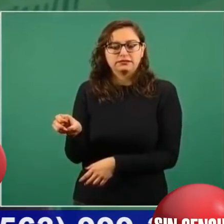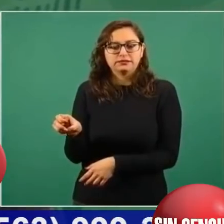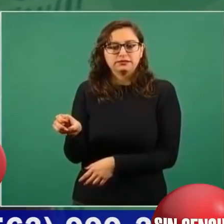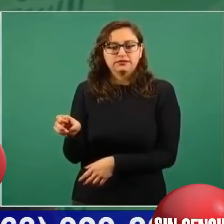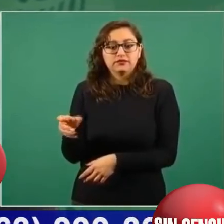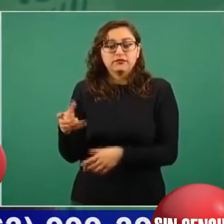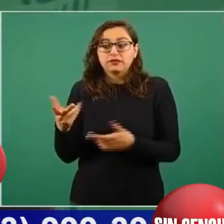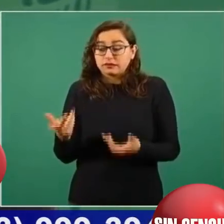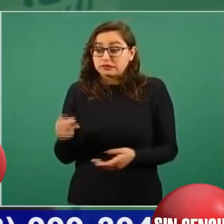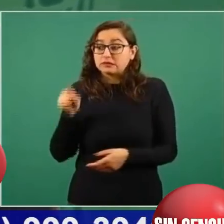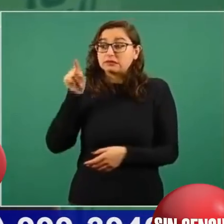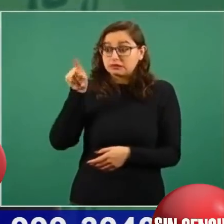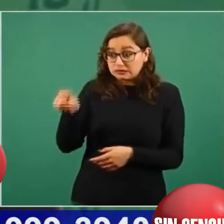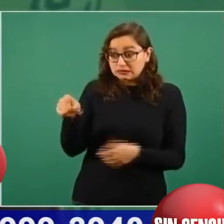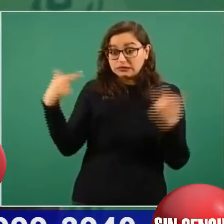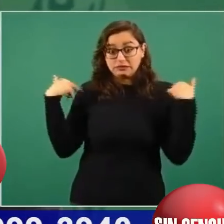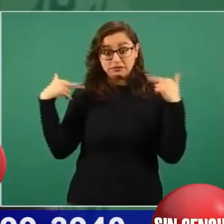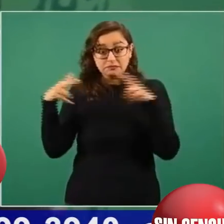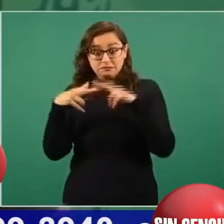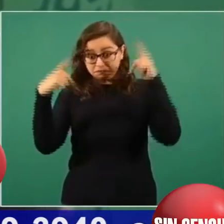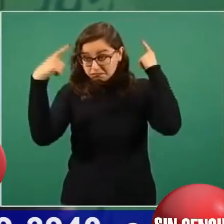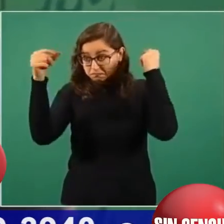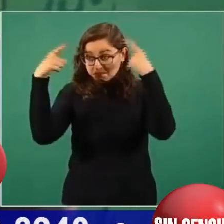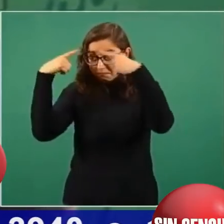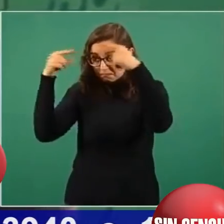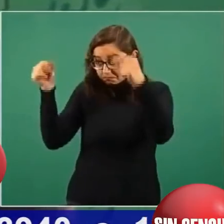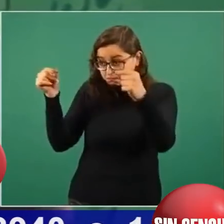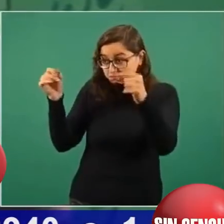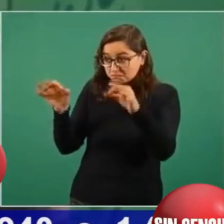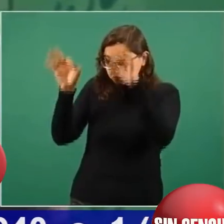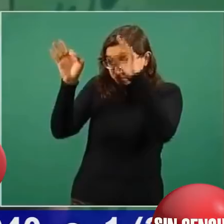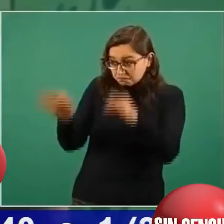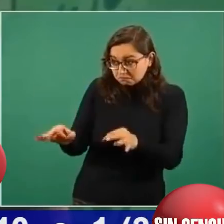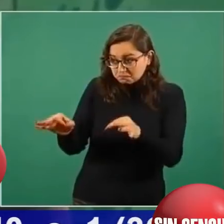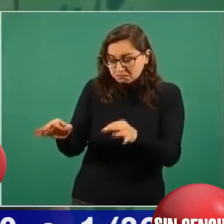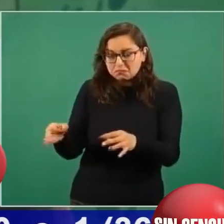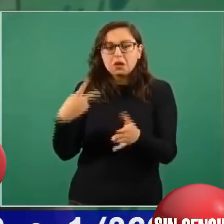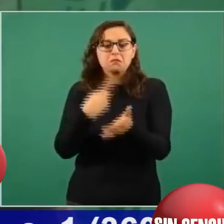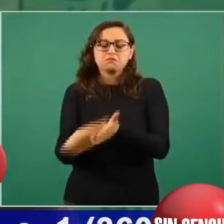de una normal tiene garantizada una plaza.